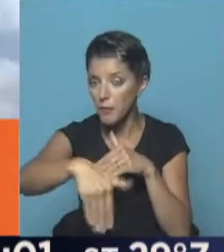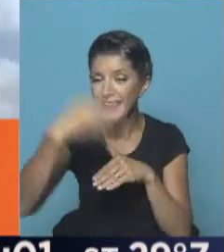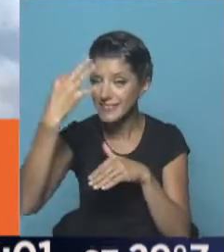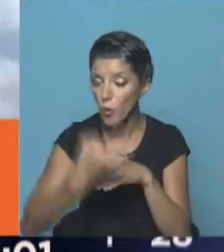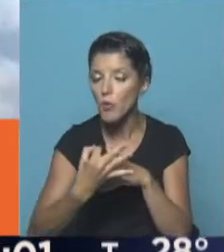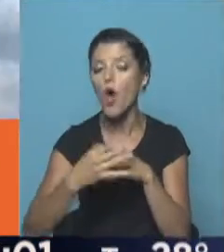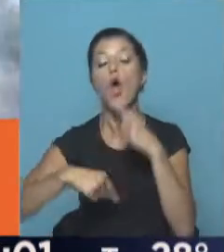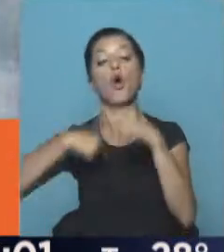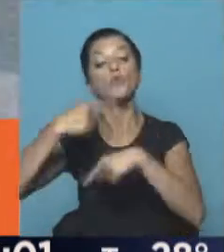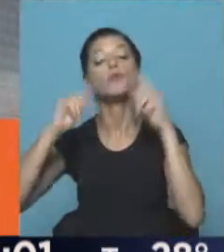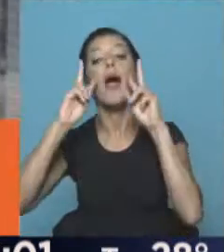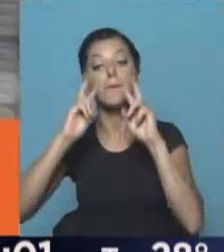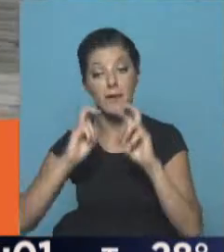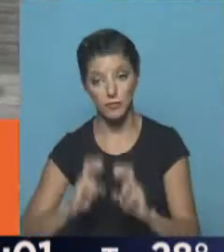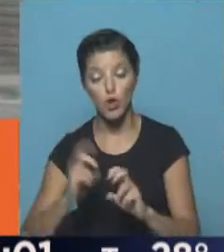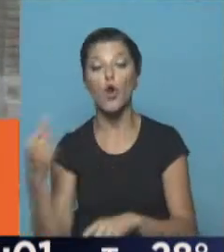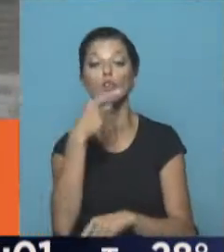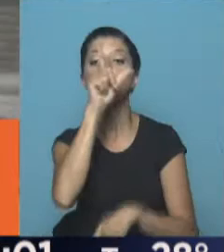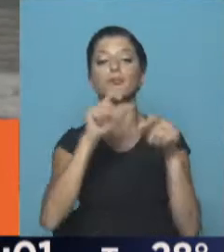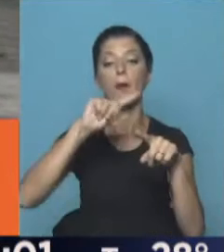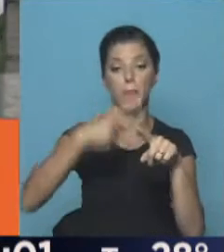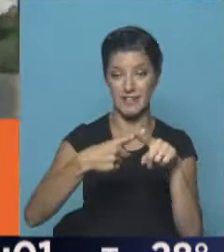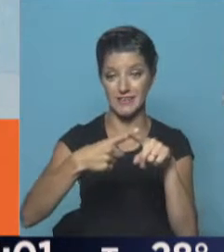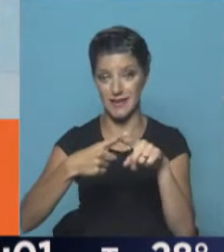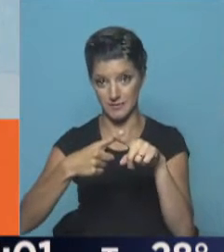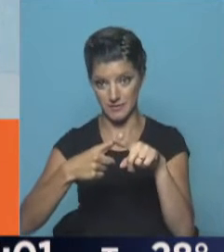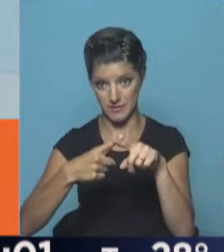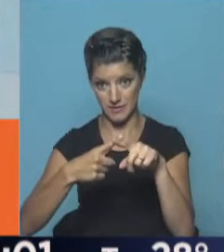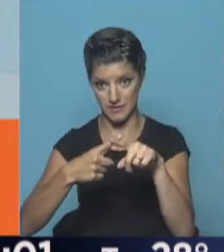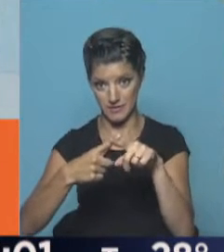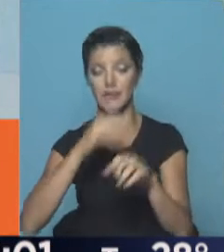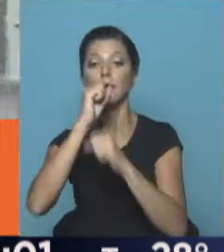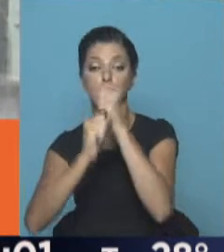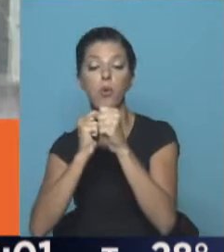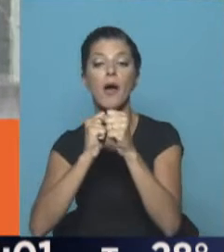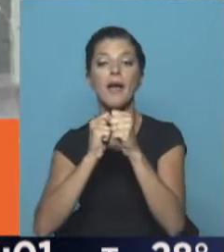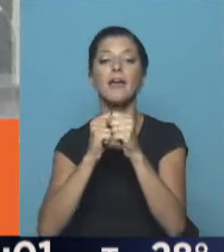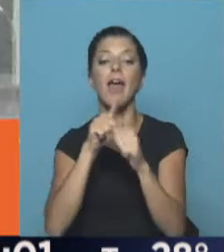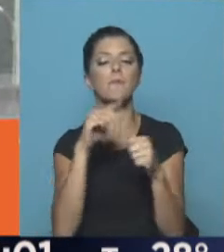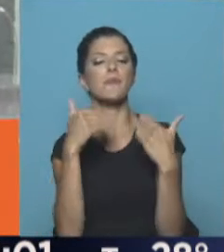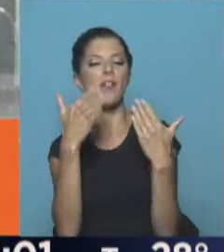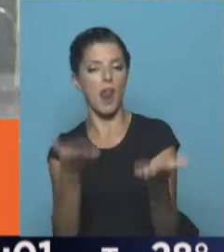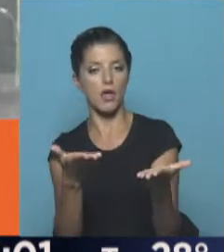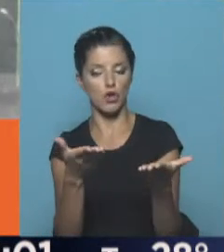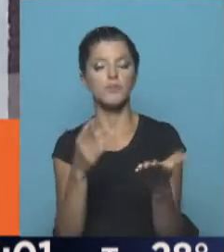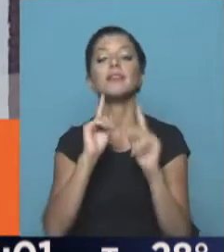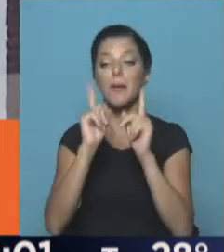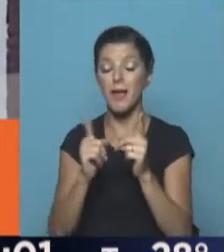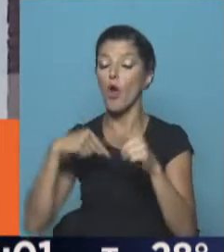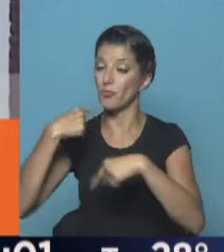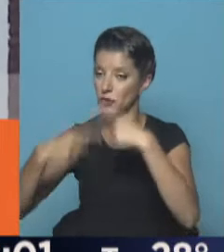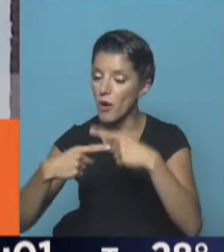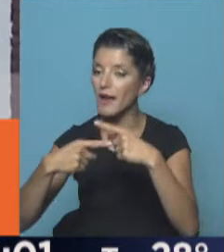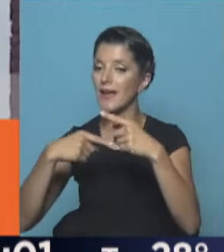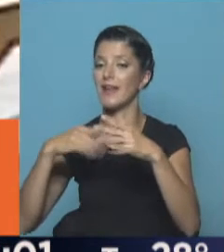de las investigaciones contra los políticos y funcionarios que cuentan con fueros y avanzar en la investigación del escándalo de la